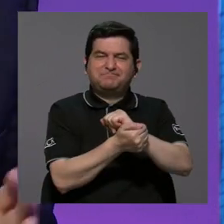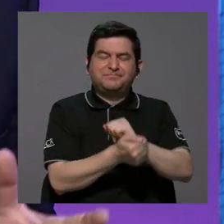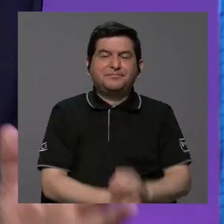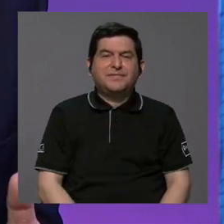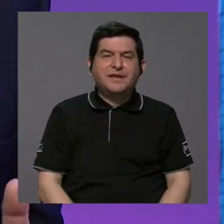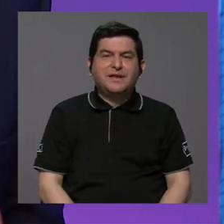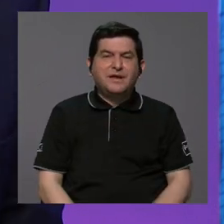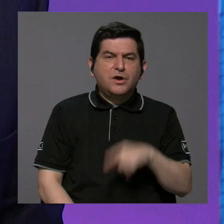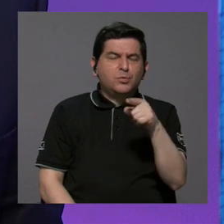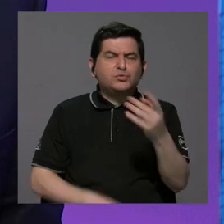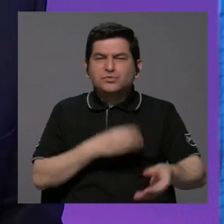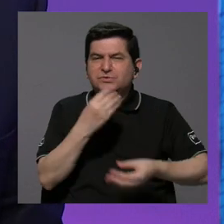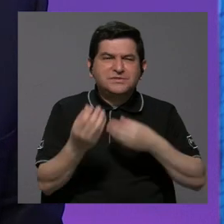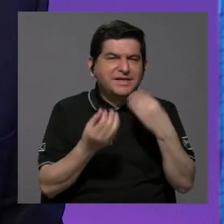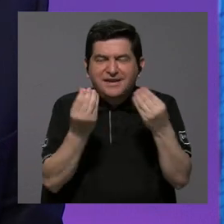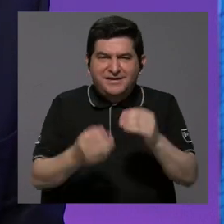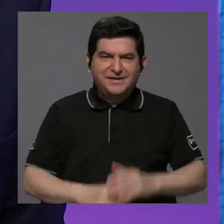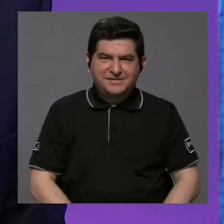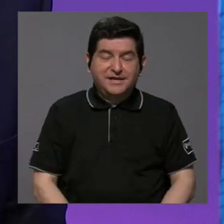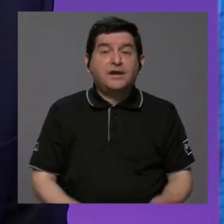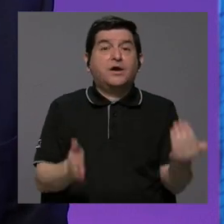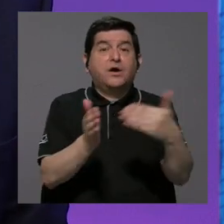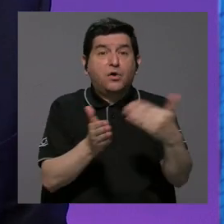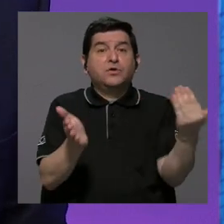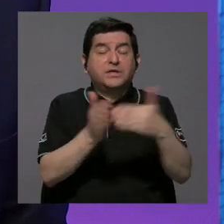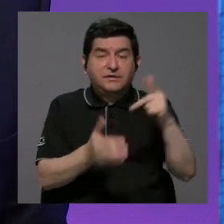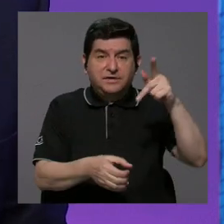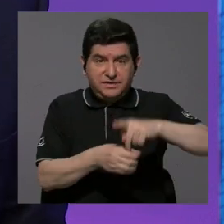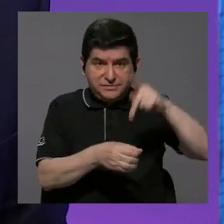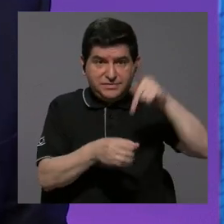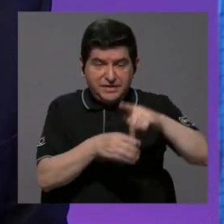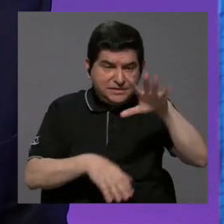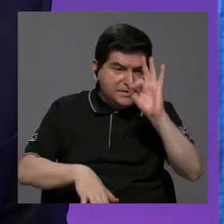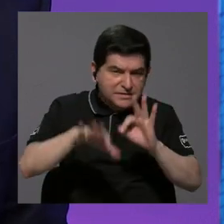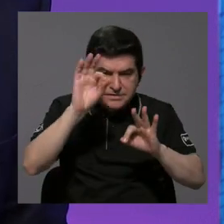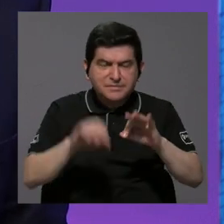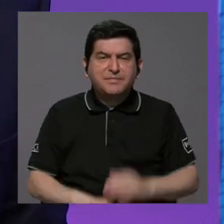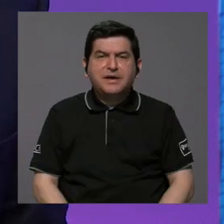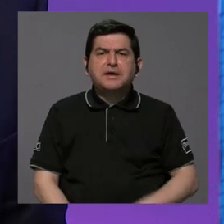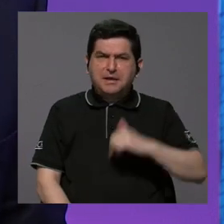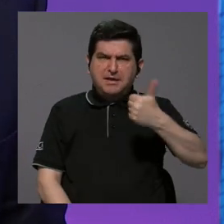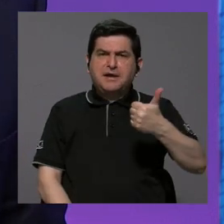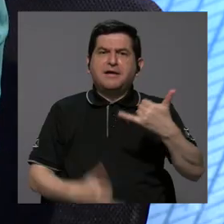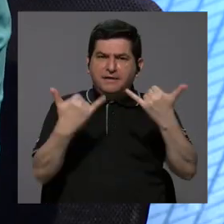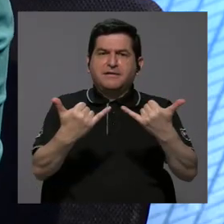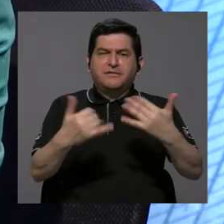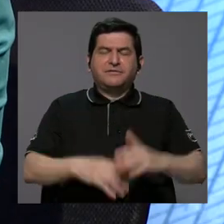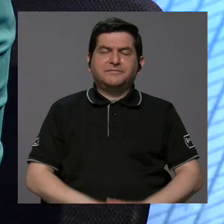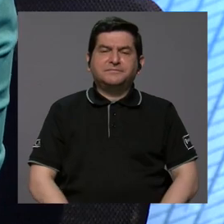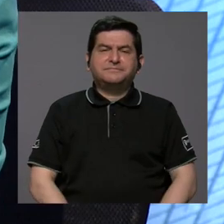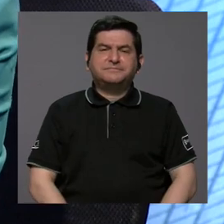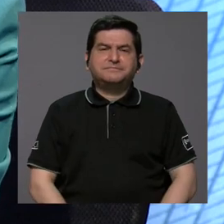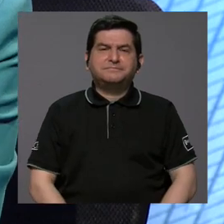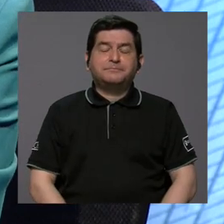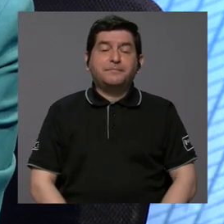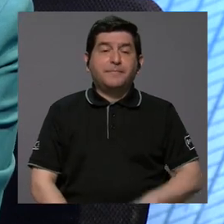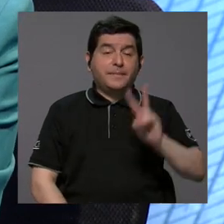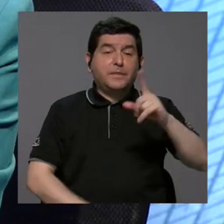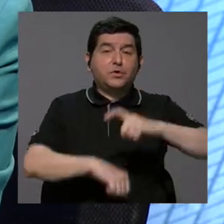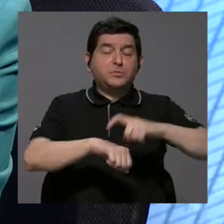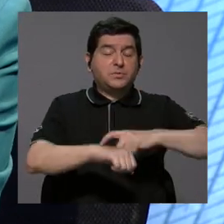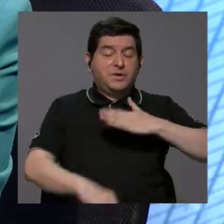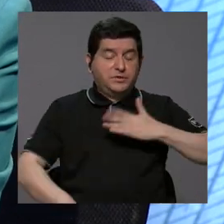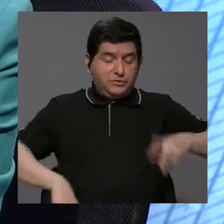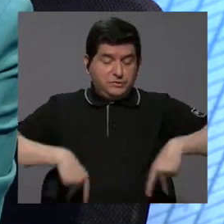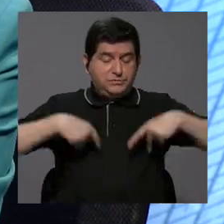que tuviste que hacer para poder nuevamente audicionar y en ese momento siguen a la audición bueno ha habido dos momentos